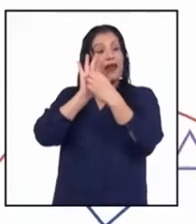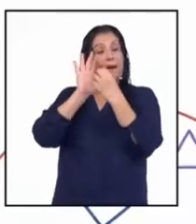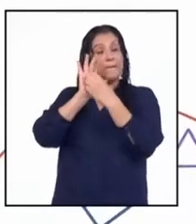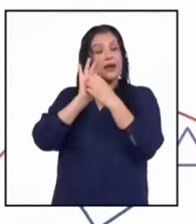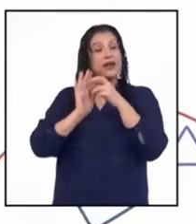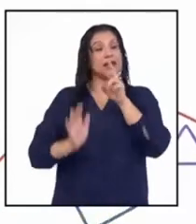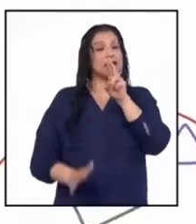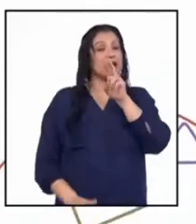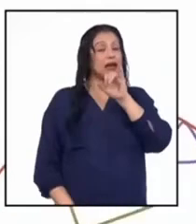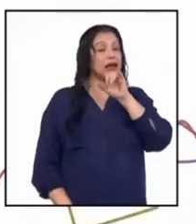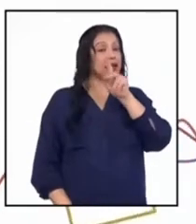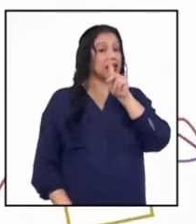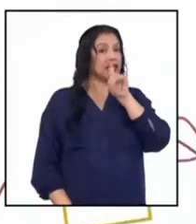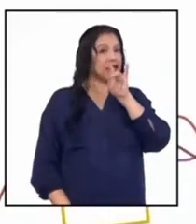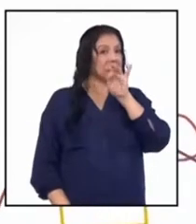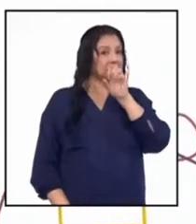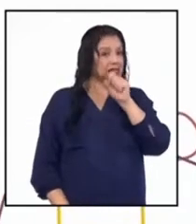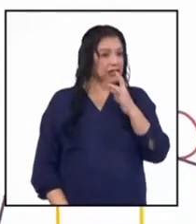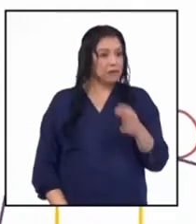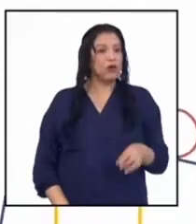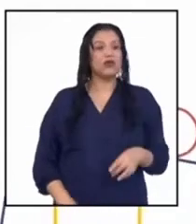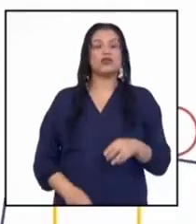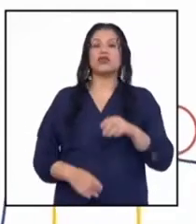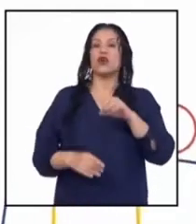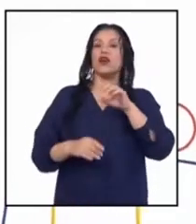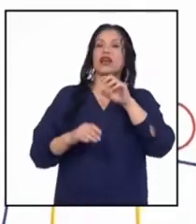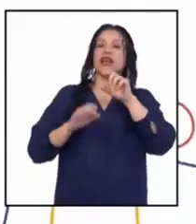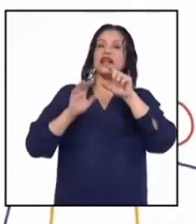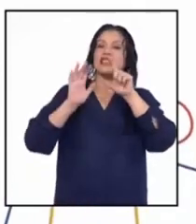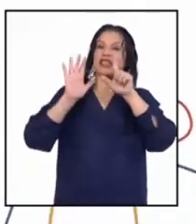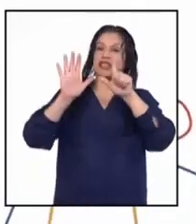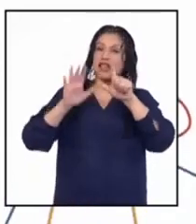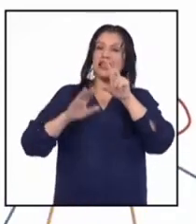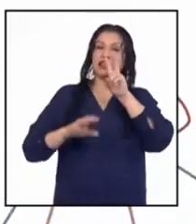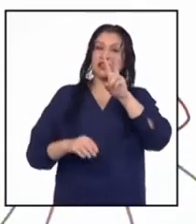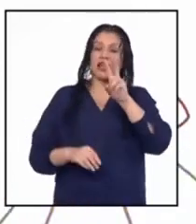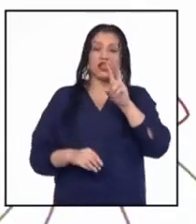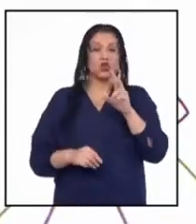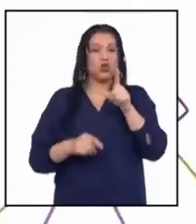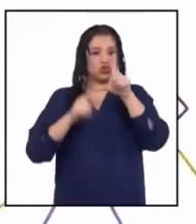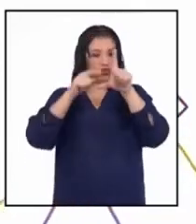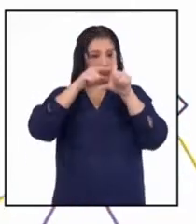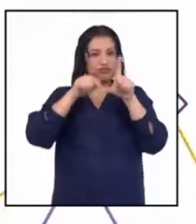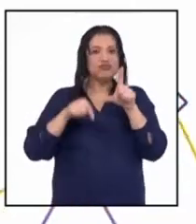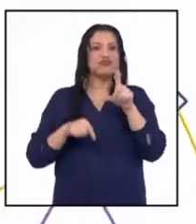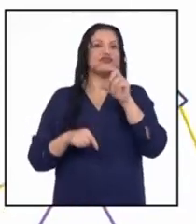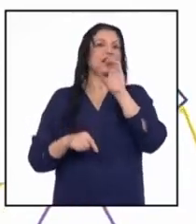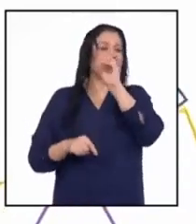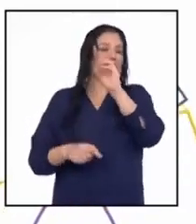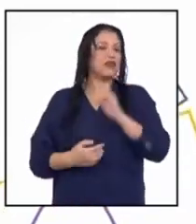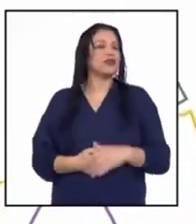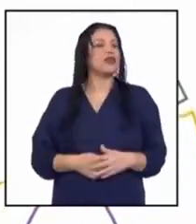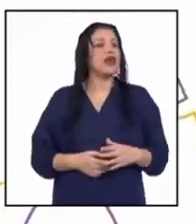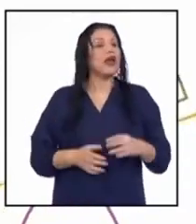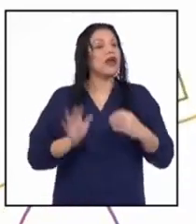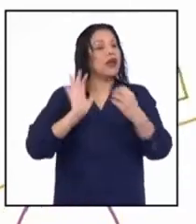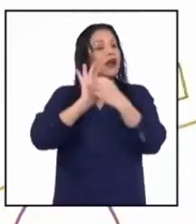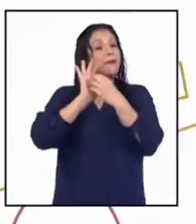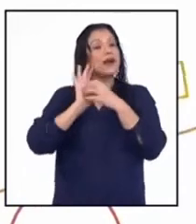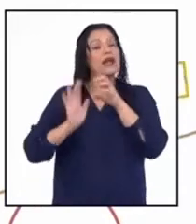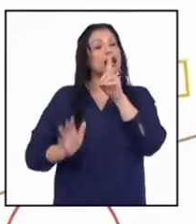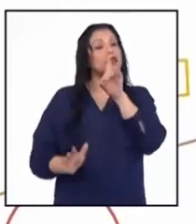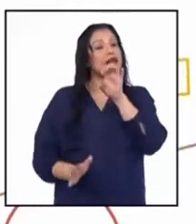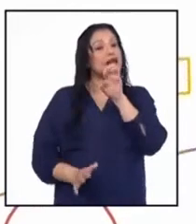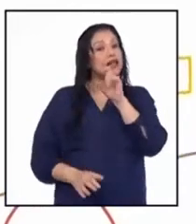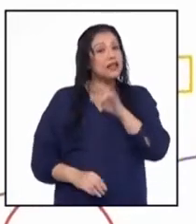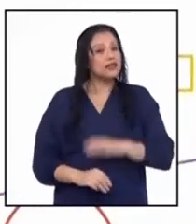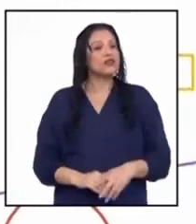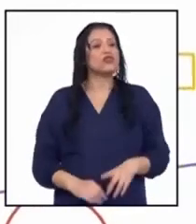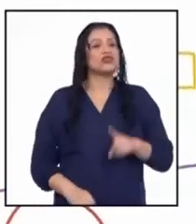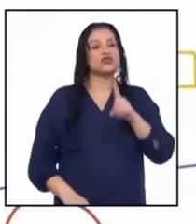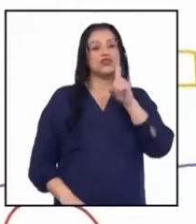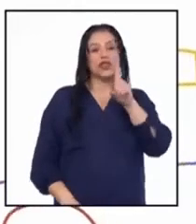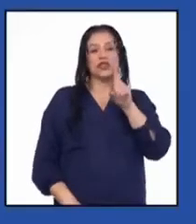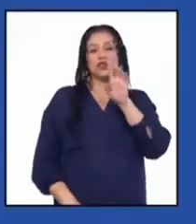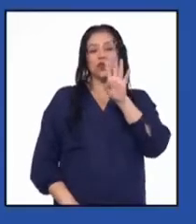riquísimo, 72 grados. Y a la marca delicious, 144